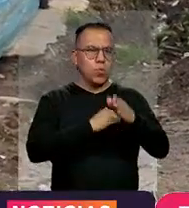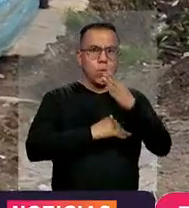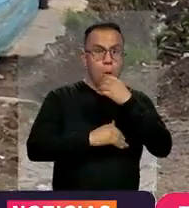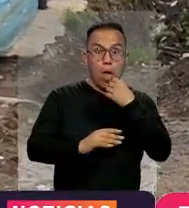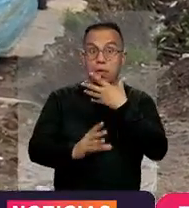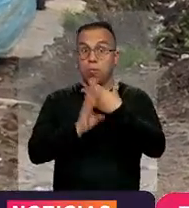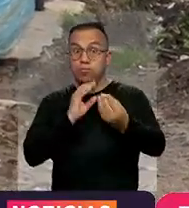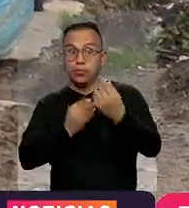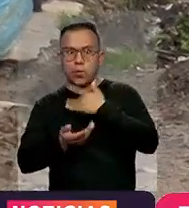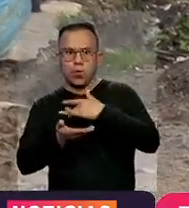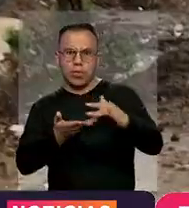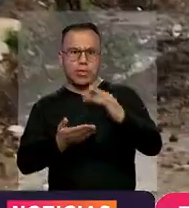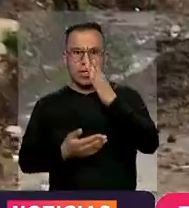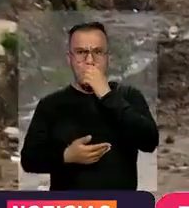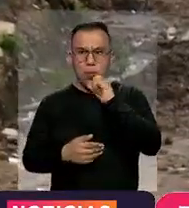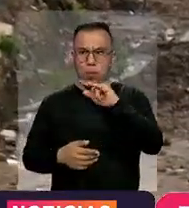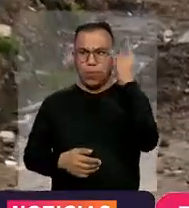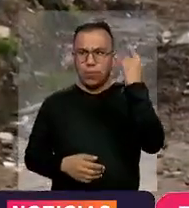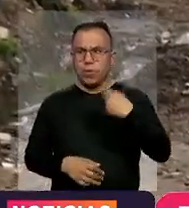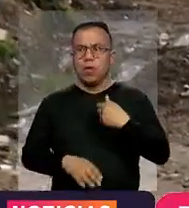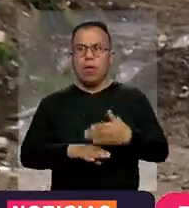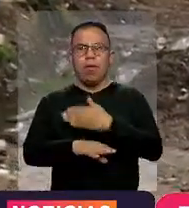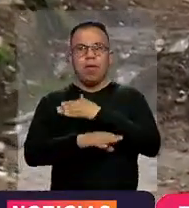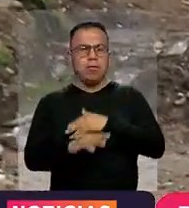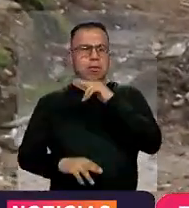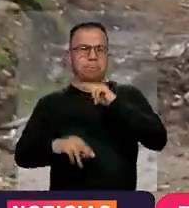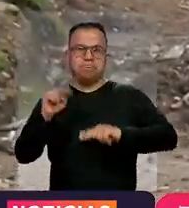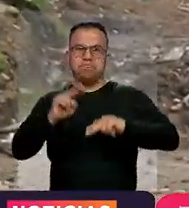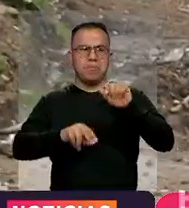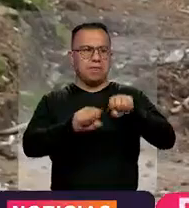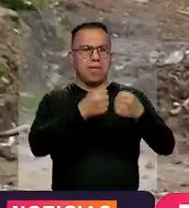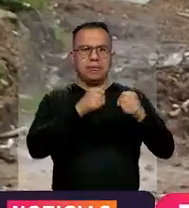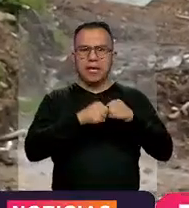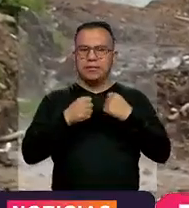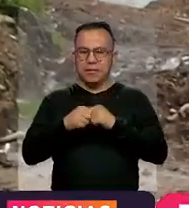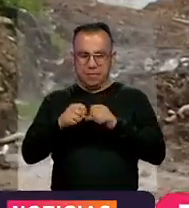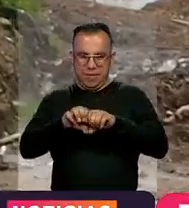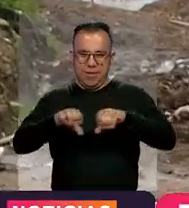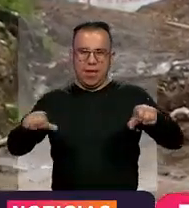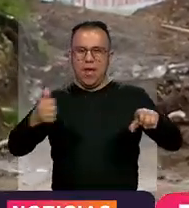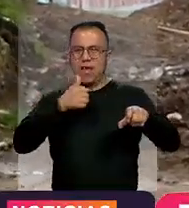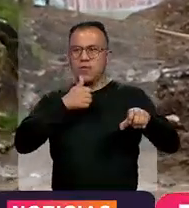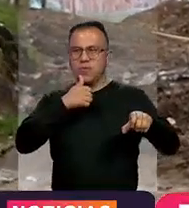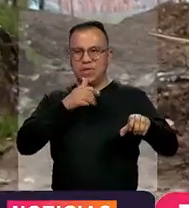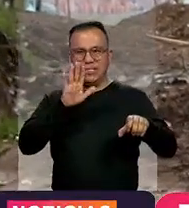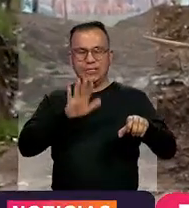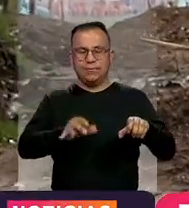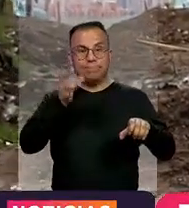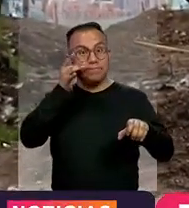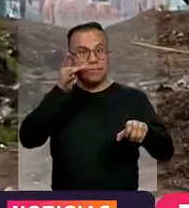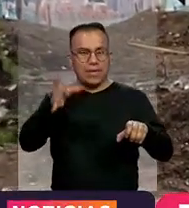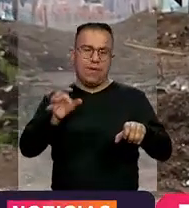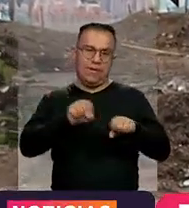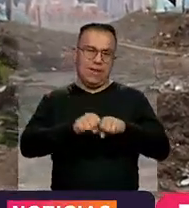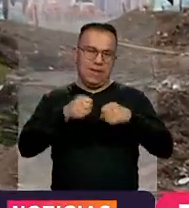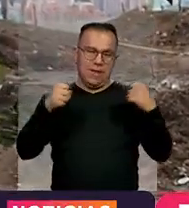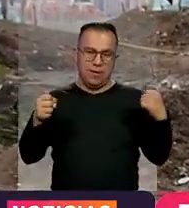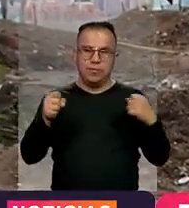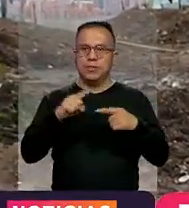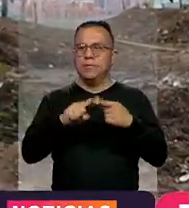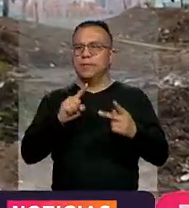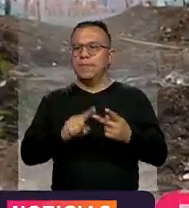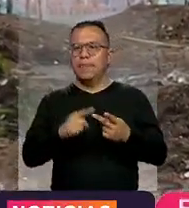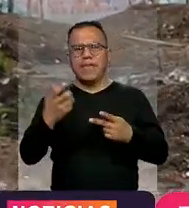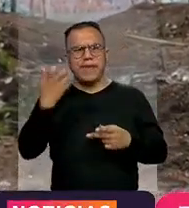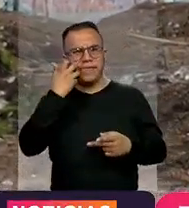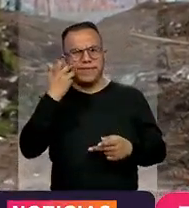salida de emergencia ni nada de eso. Vinieron y rompieron las tuberías de aguas negras, eso es fatal. Y entonces se